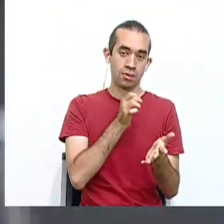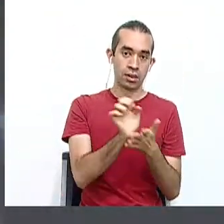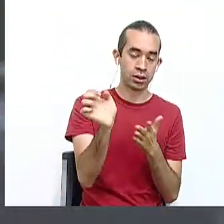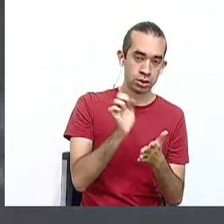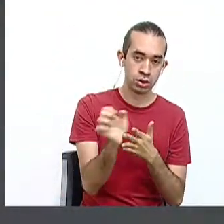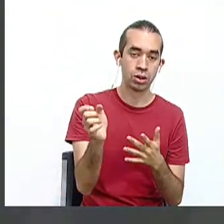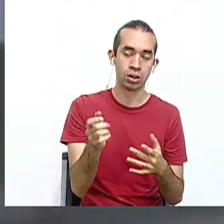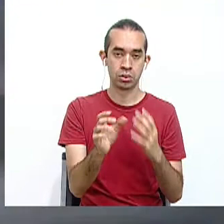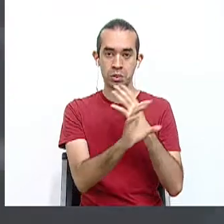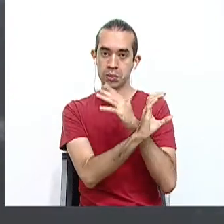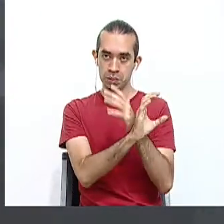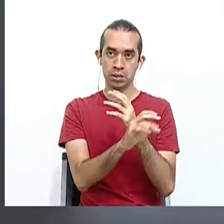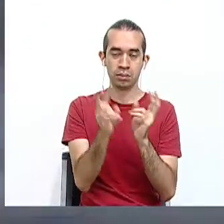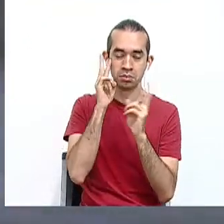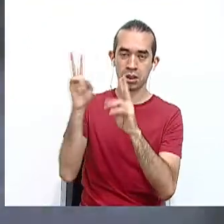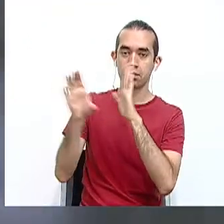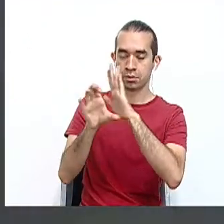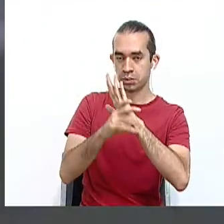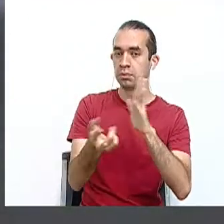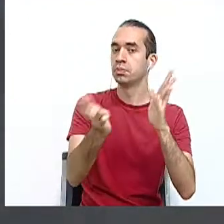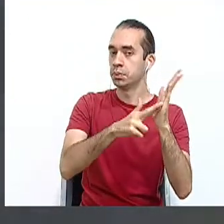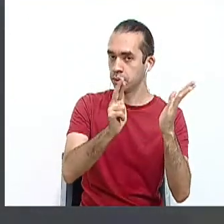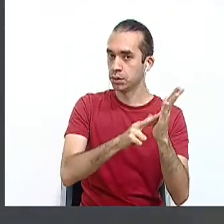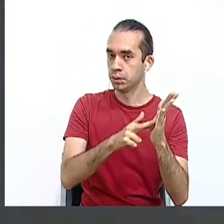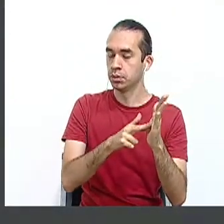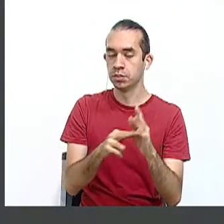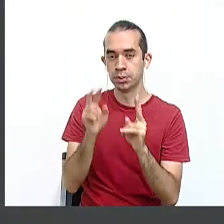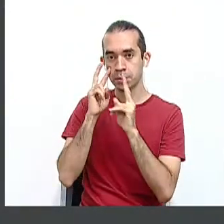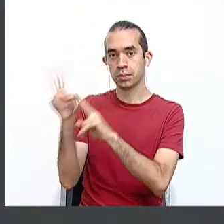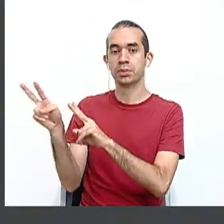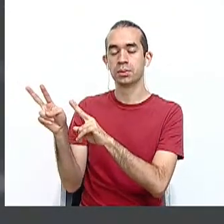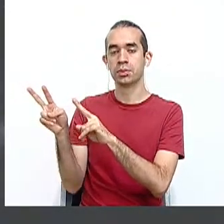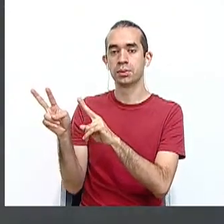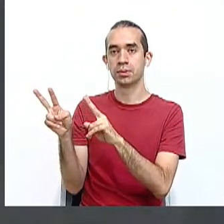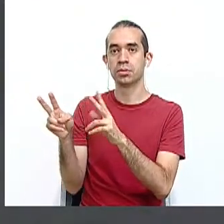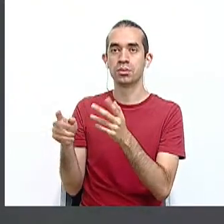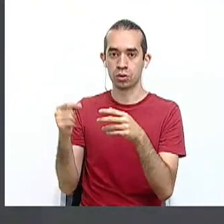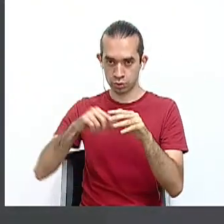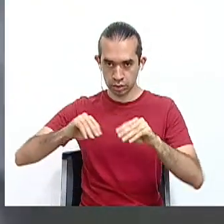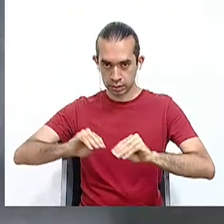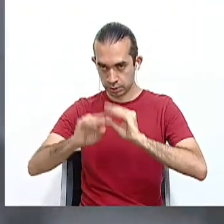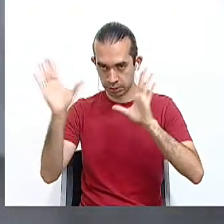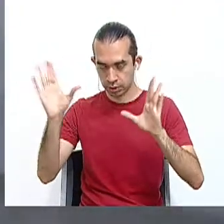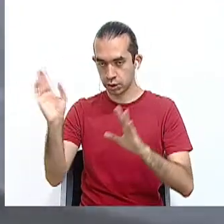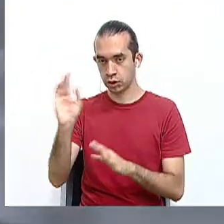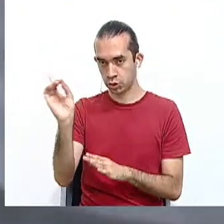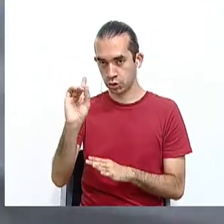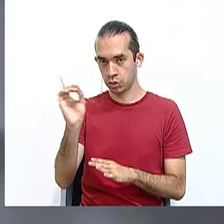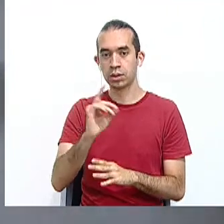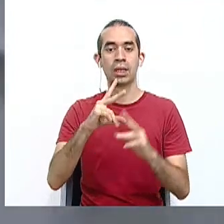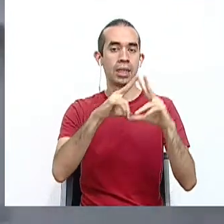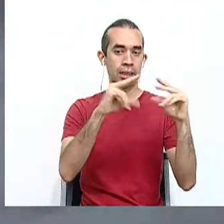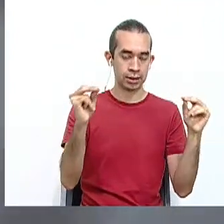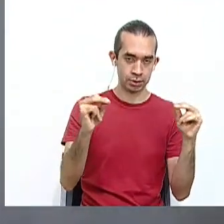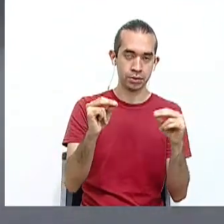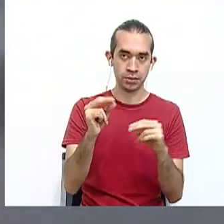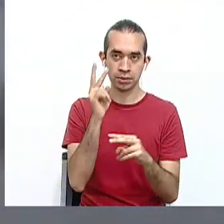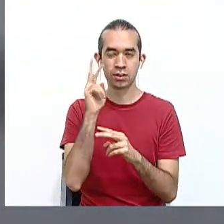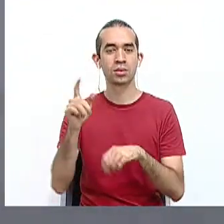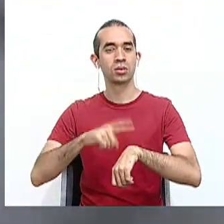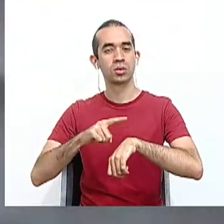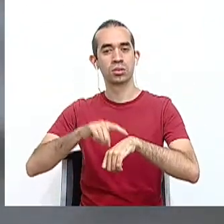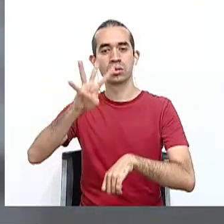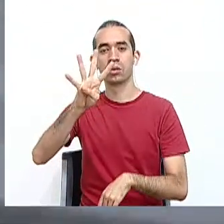se toman, y estas imágenes, reiteramos, precisamente son captadas esta mañana en el sector de Nicaragua, luego de que a eso de